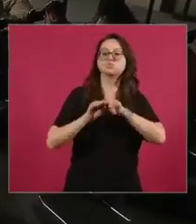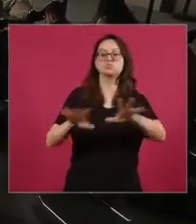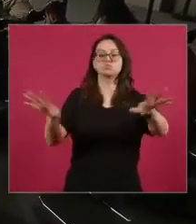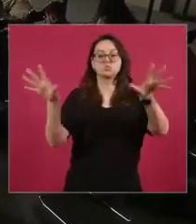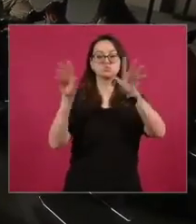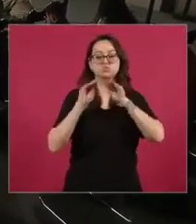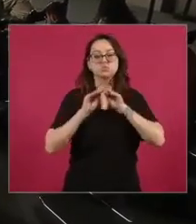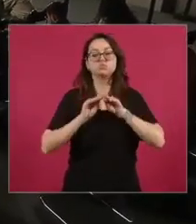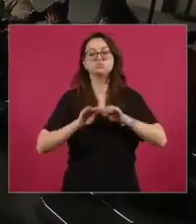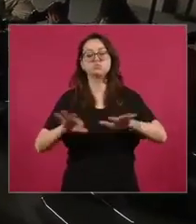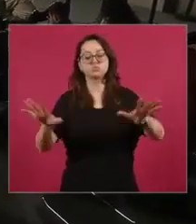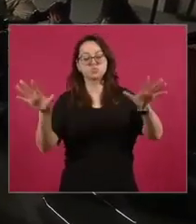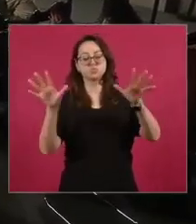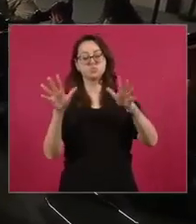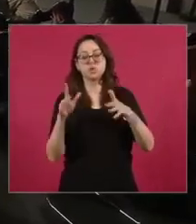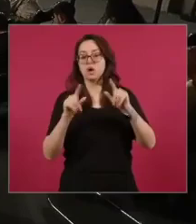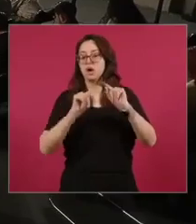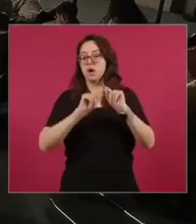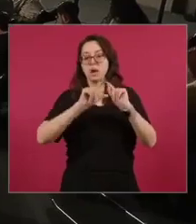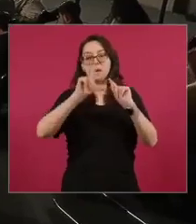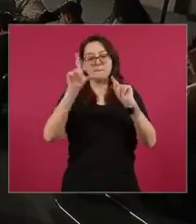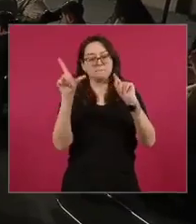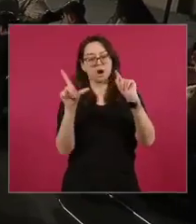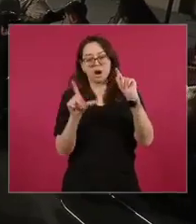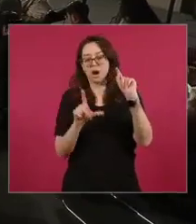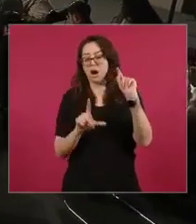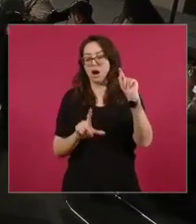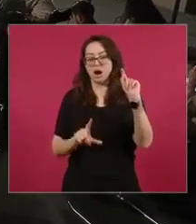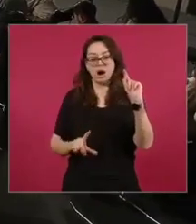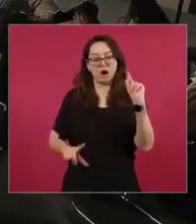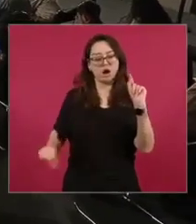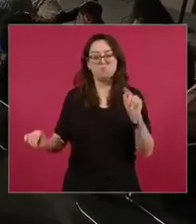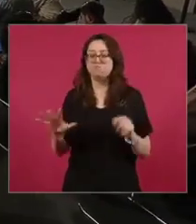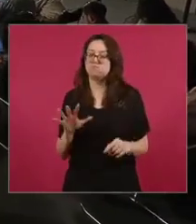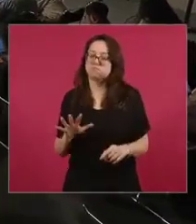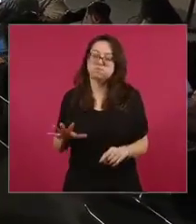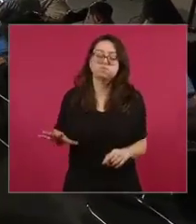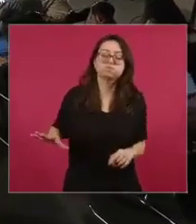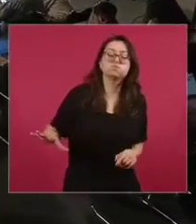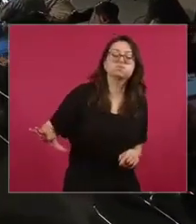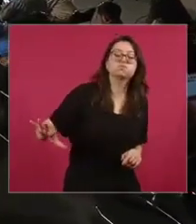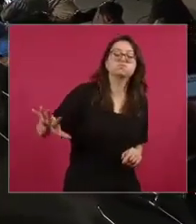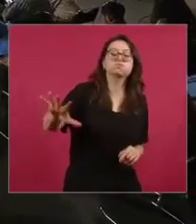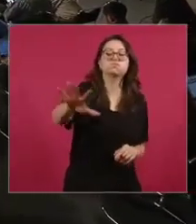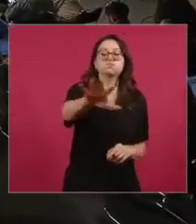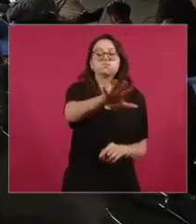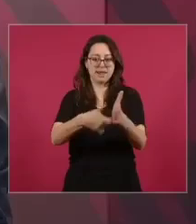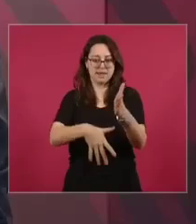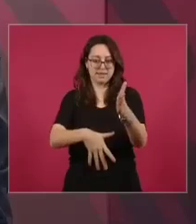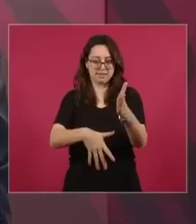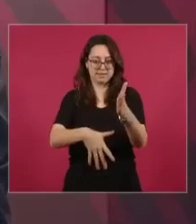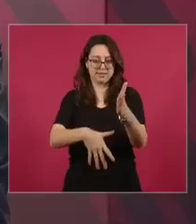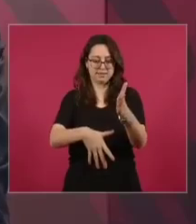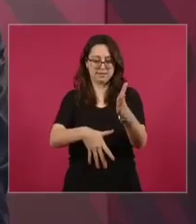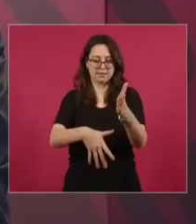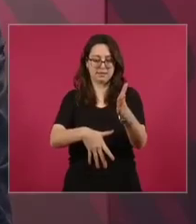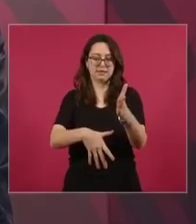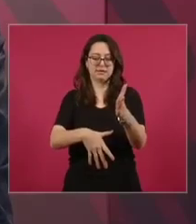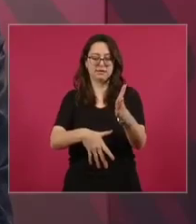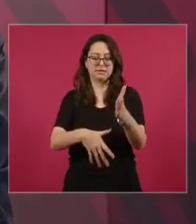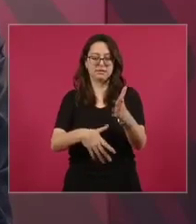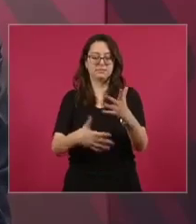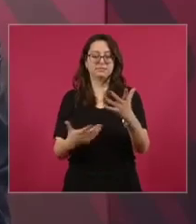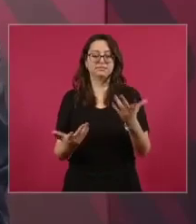abasteciendo a todos los usuarios, todos los consumidores de energía eléctrica barata,